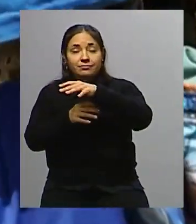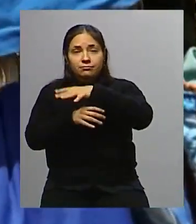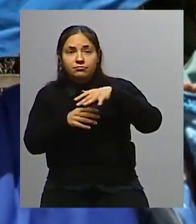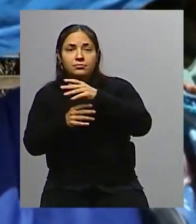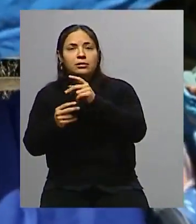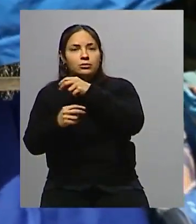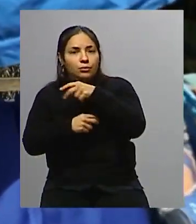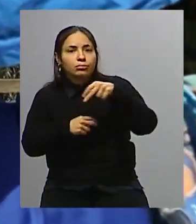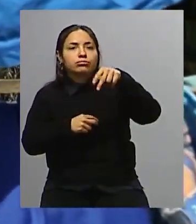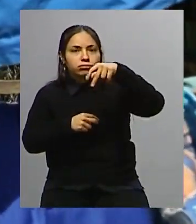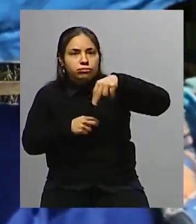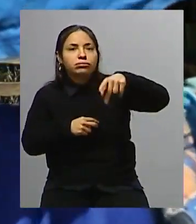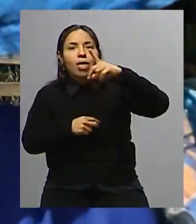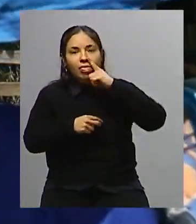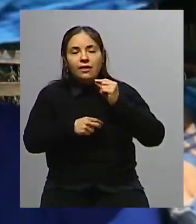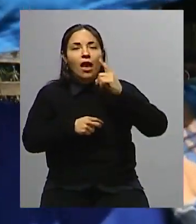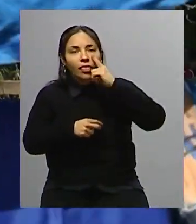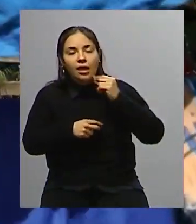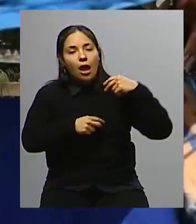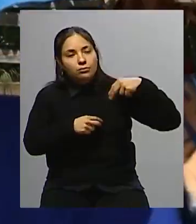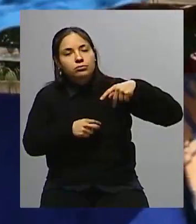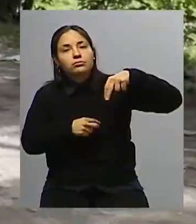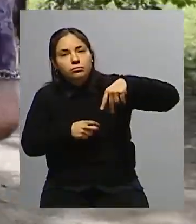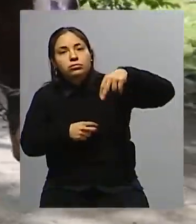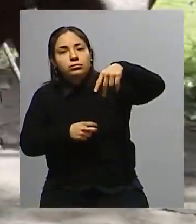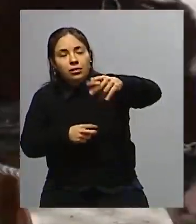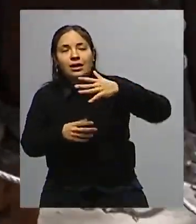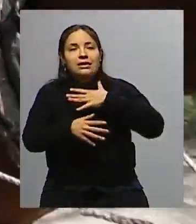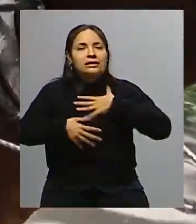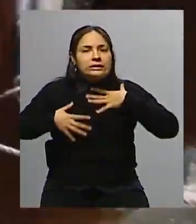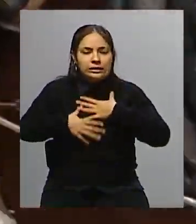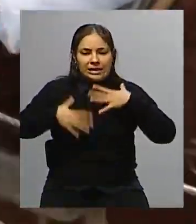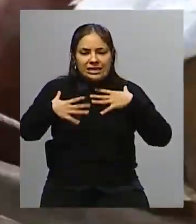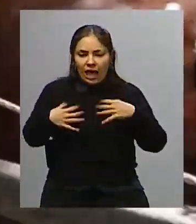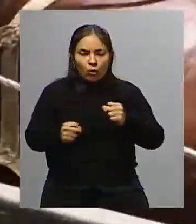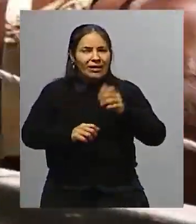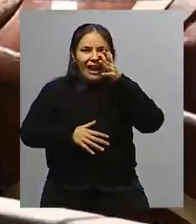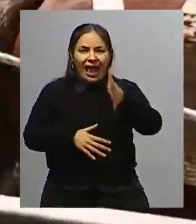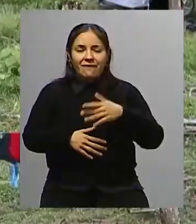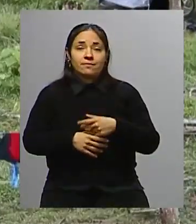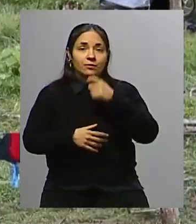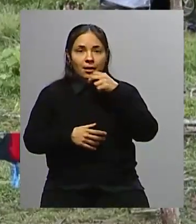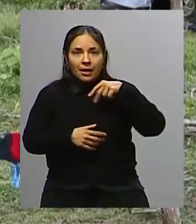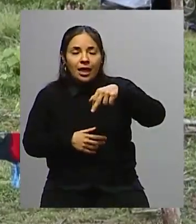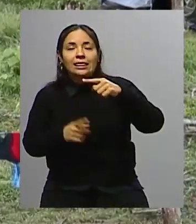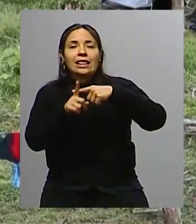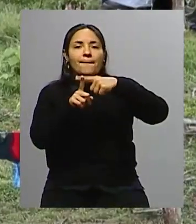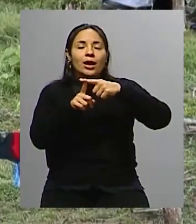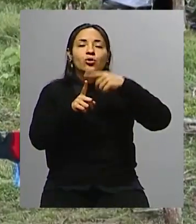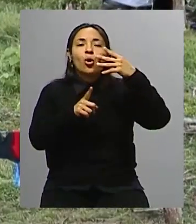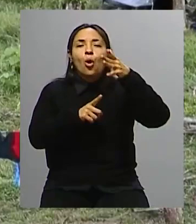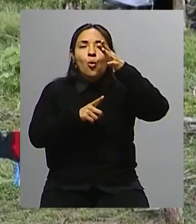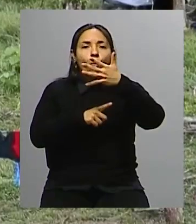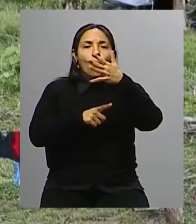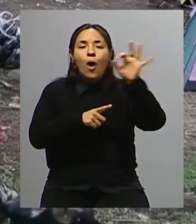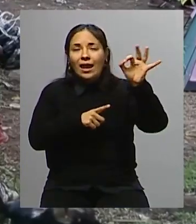desde hace días y días y que se encuentran no solo en situaciones médicas sumamente graves, porque caminar con 37, 40 grados de calor no